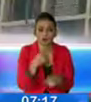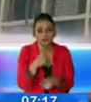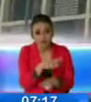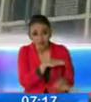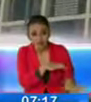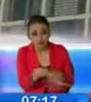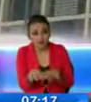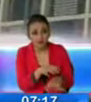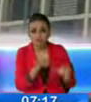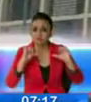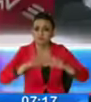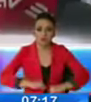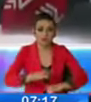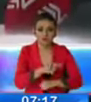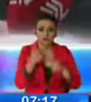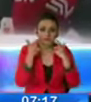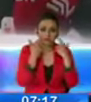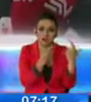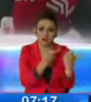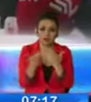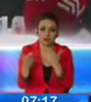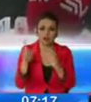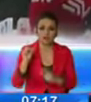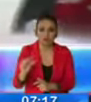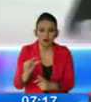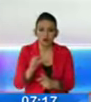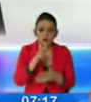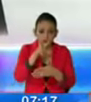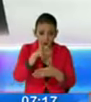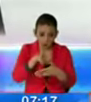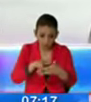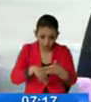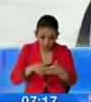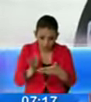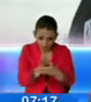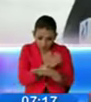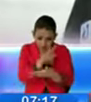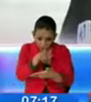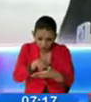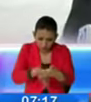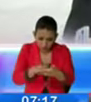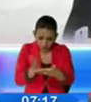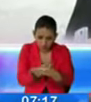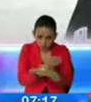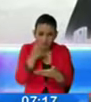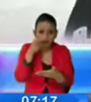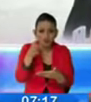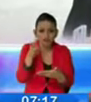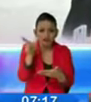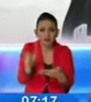acciones realizadas en la fiscalía. Me causa frustración leer esta providencia, además por una fiscal